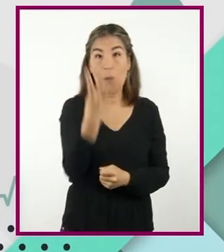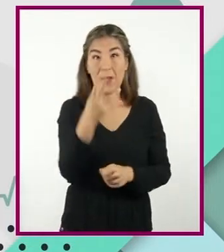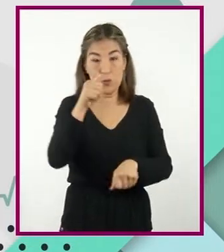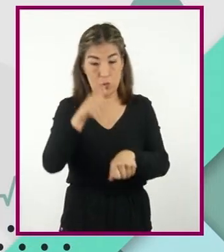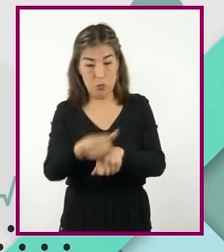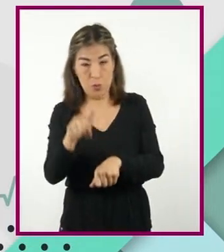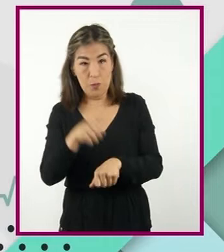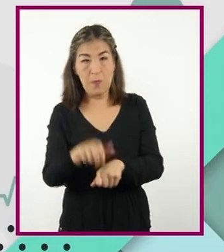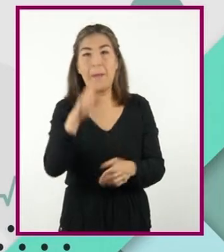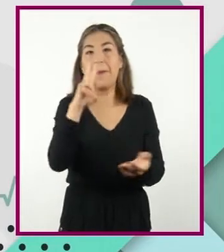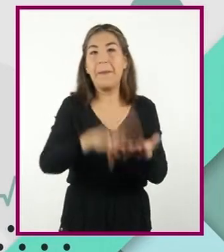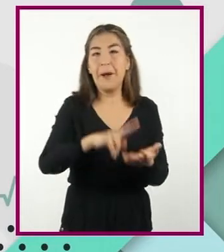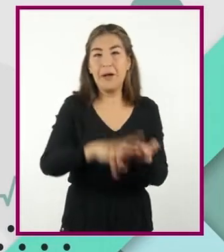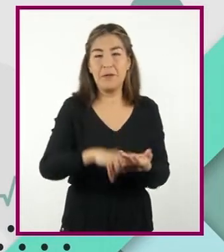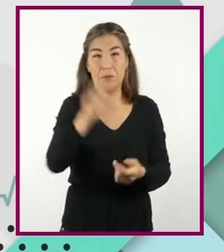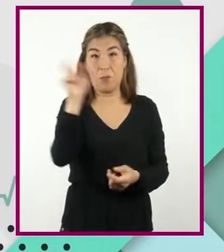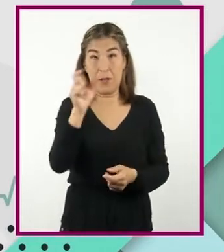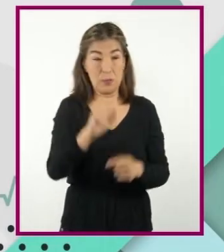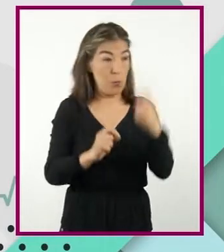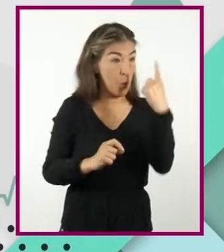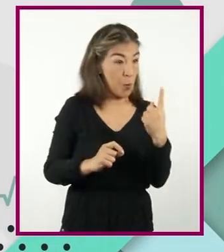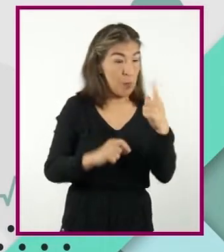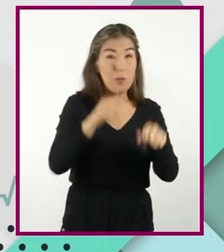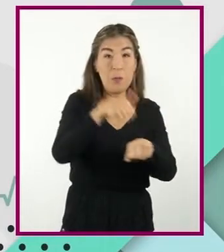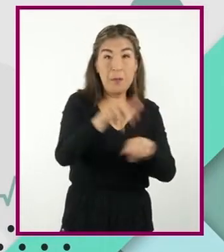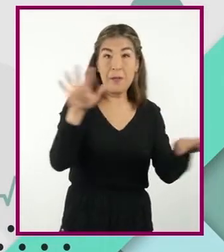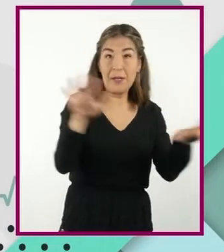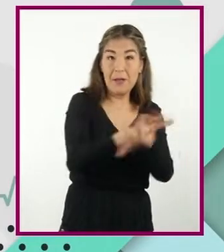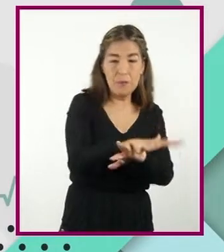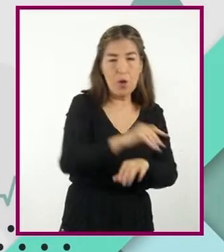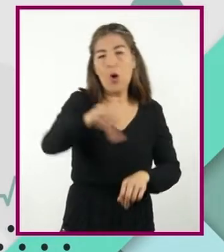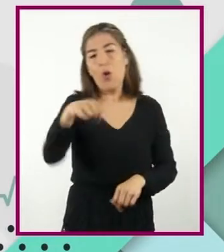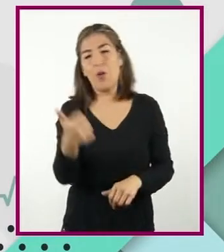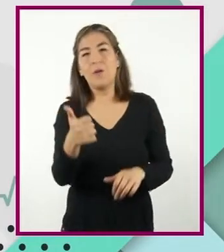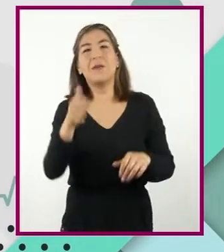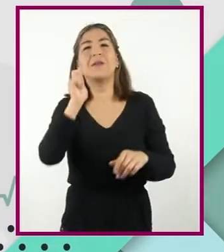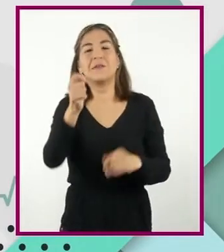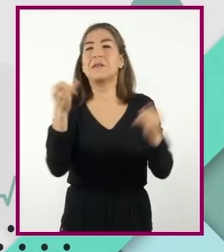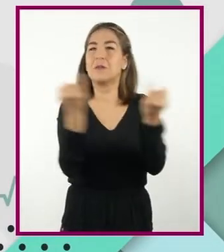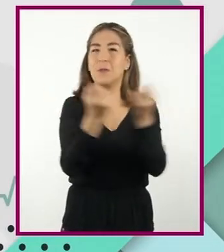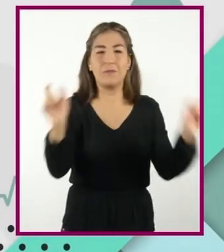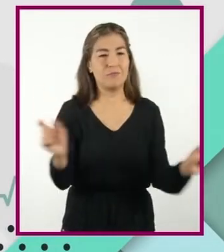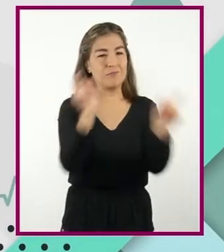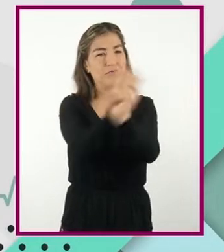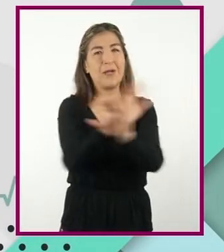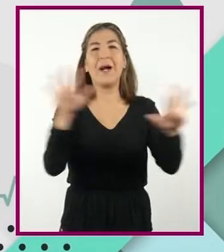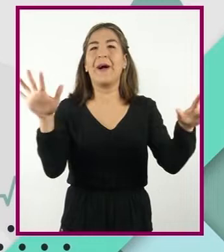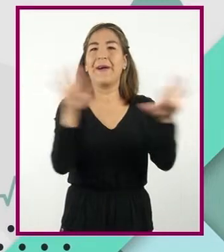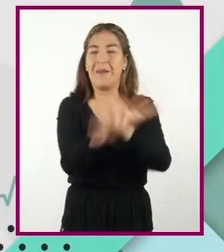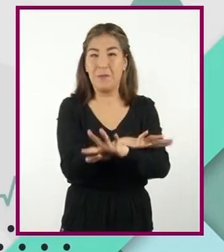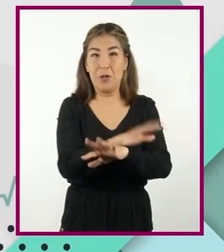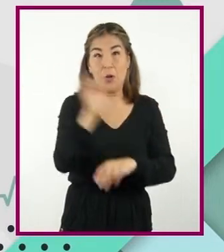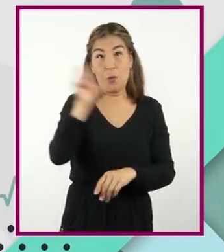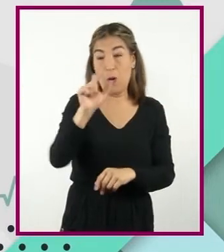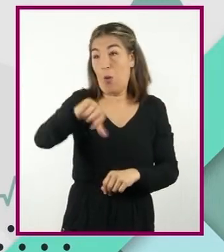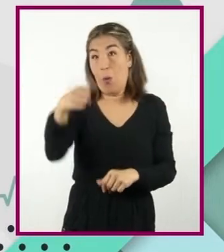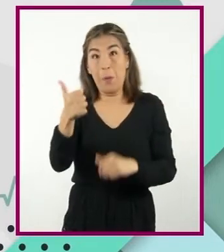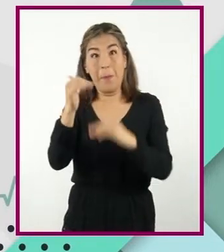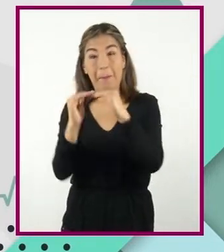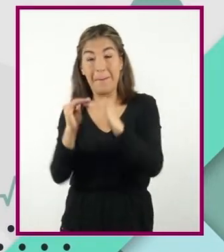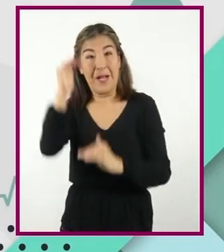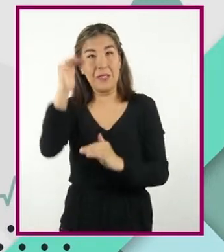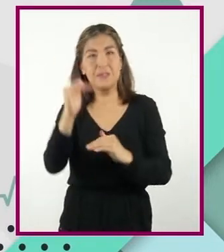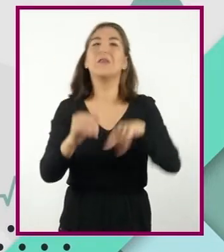magnitudes. Cuando una de las magnitudes cambia, la otra se modifica en la misma proporción. Si una aumenta, la